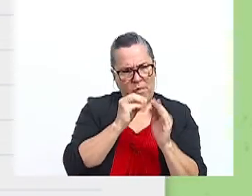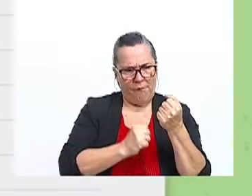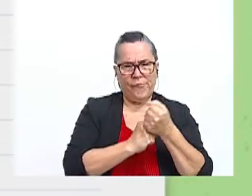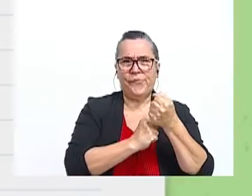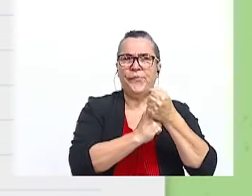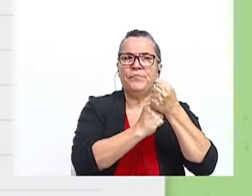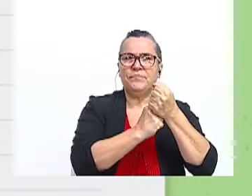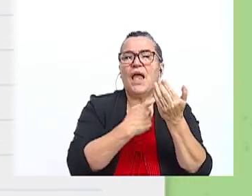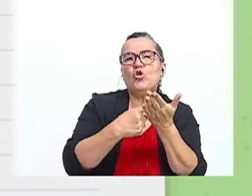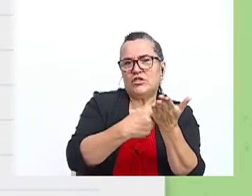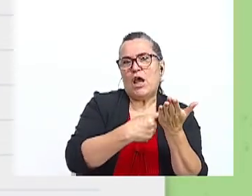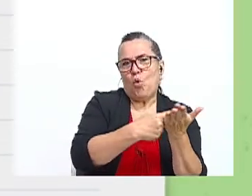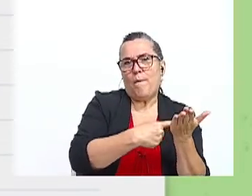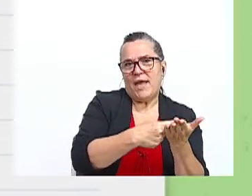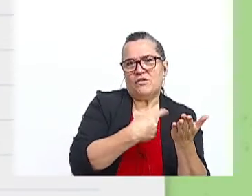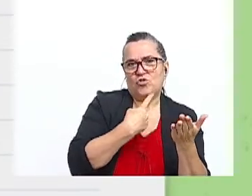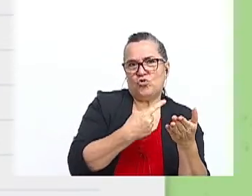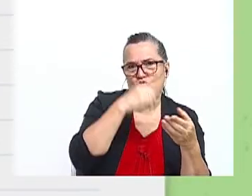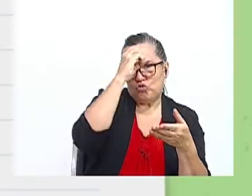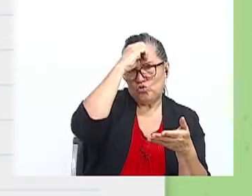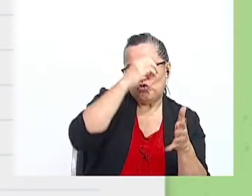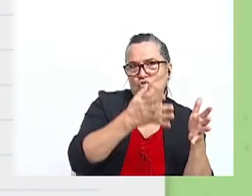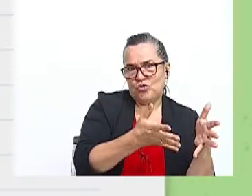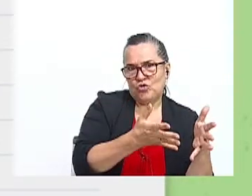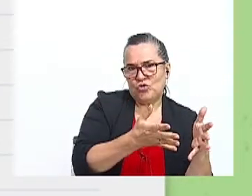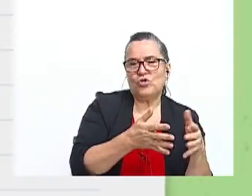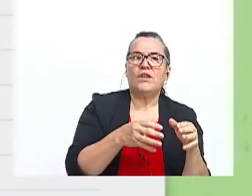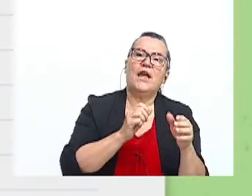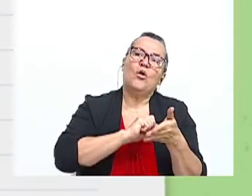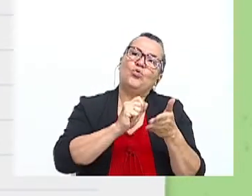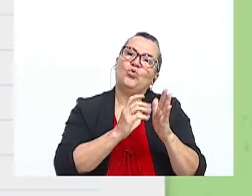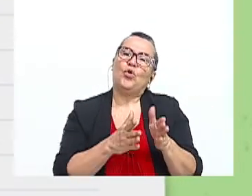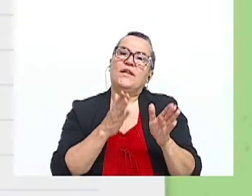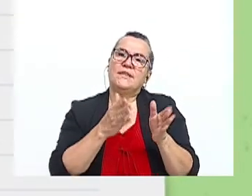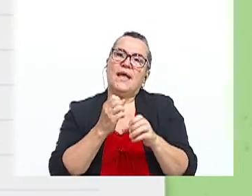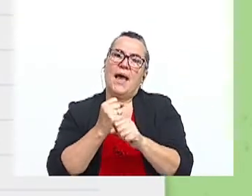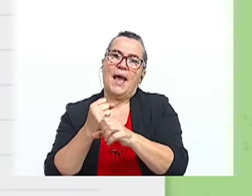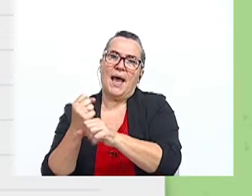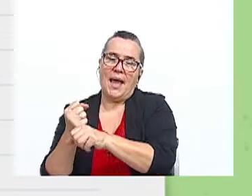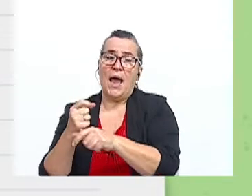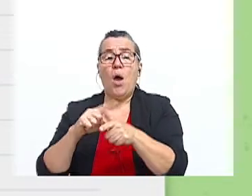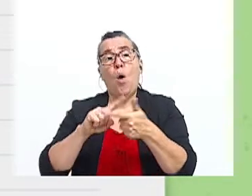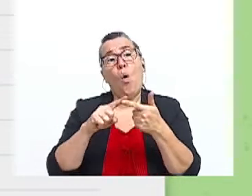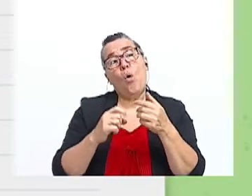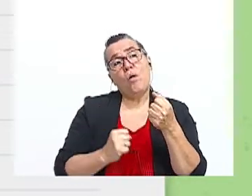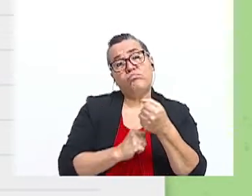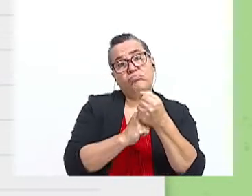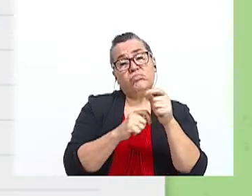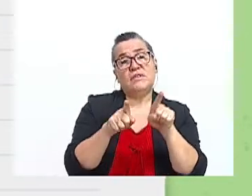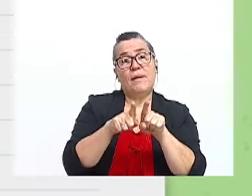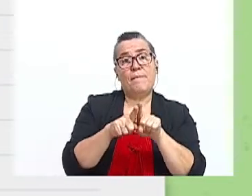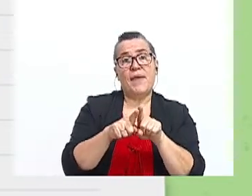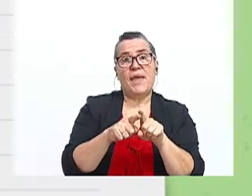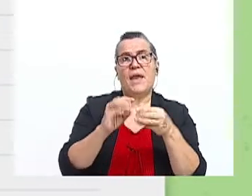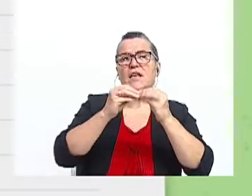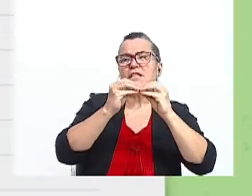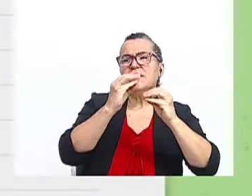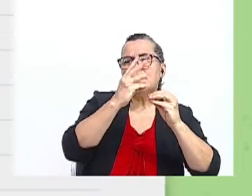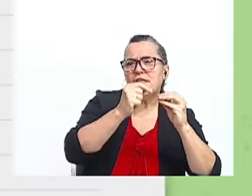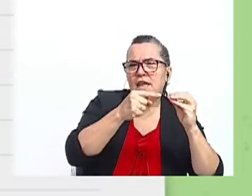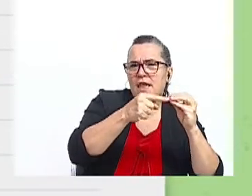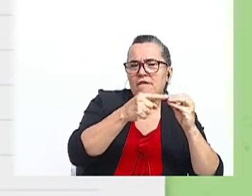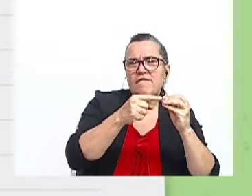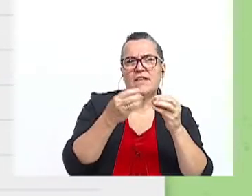a los argumentos que los autores van haciendo. O respaldado en cifras y en